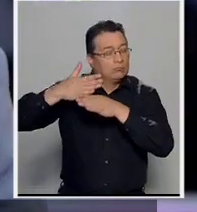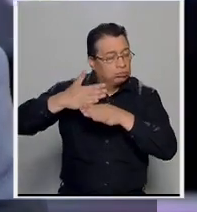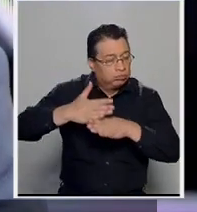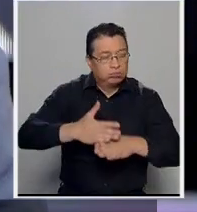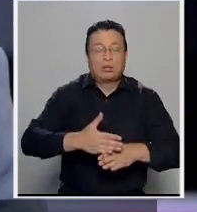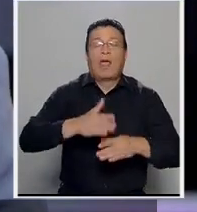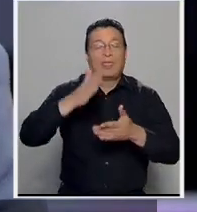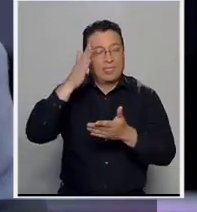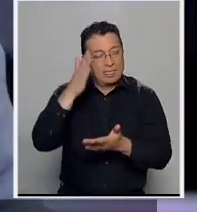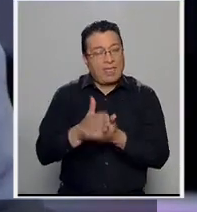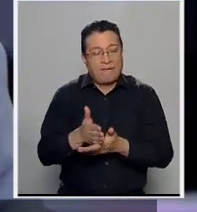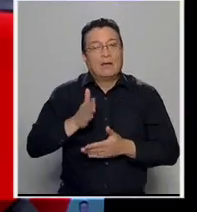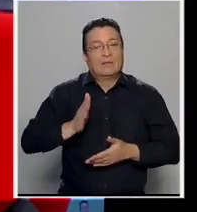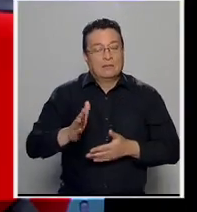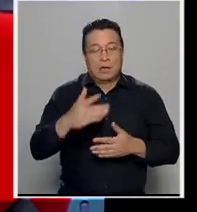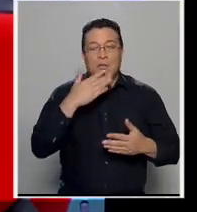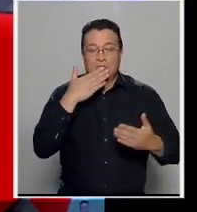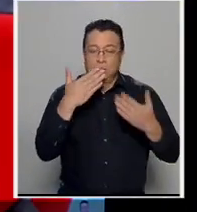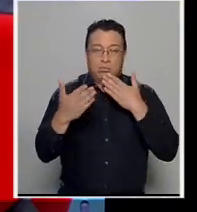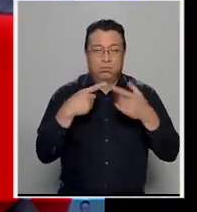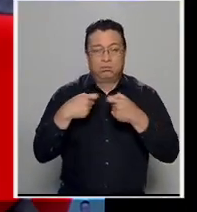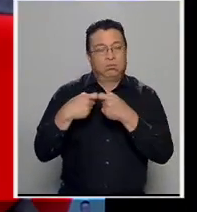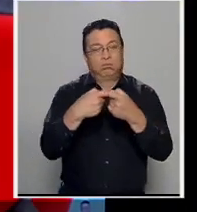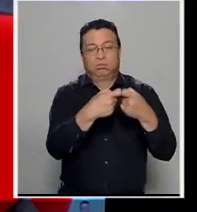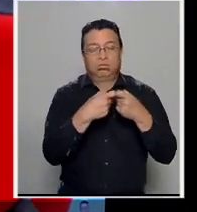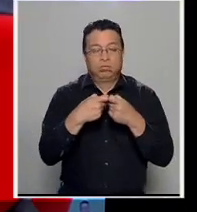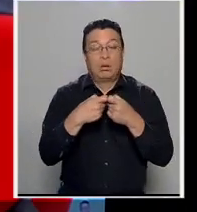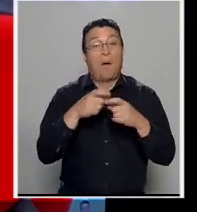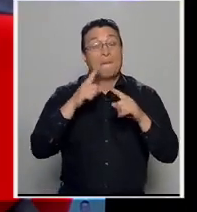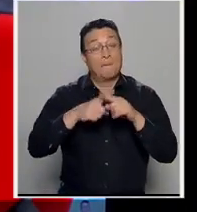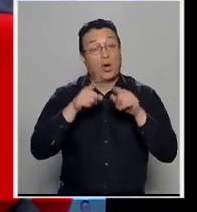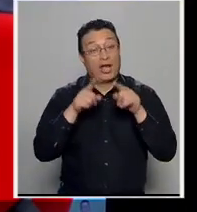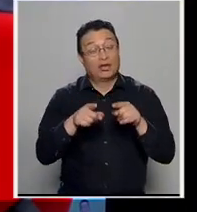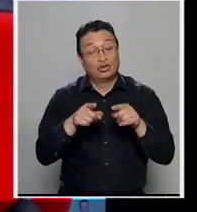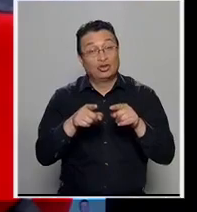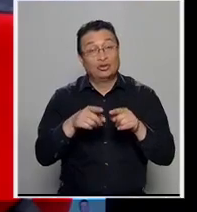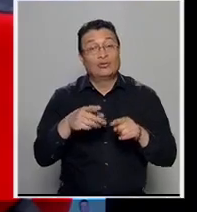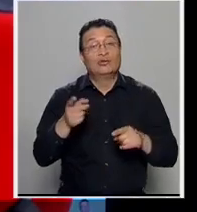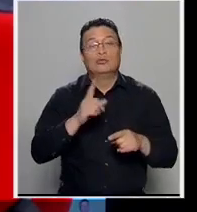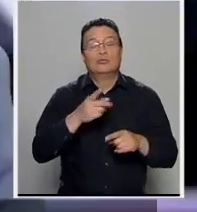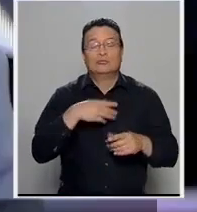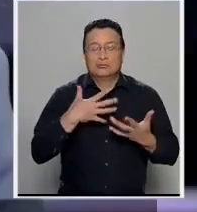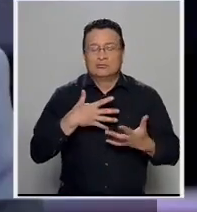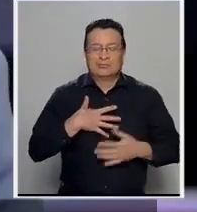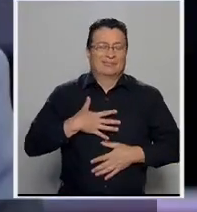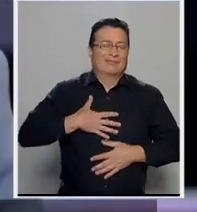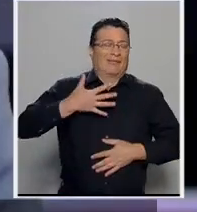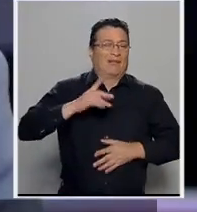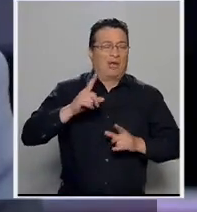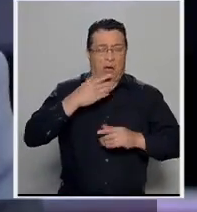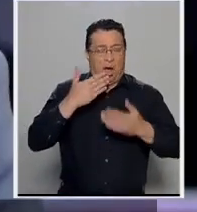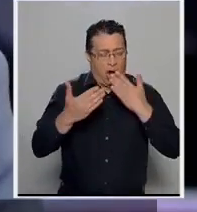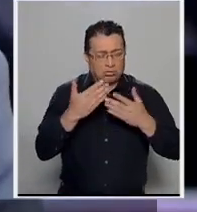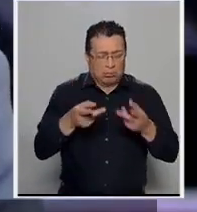en permanente debate y por lo tanto yo no le hago velas con ningún caso a estos debates historias